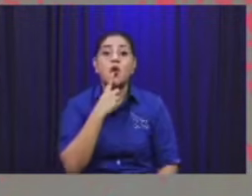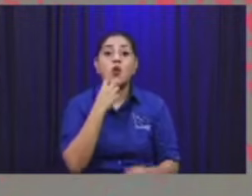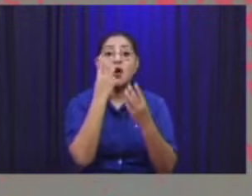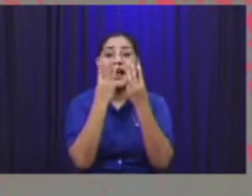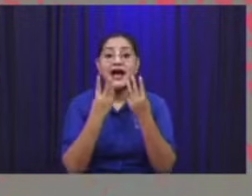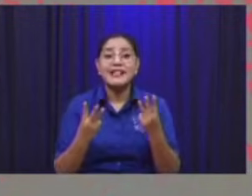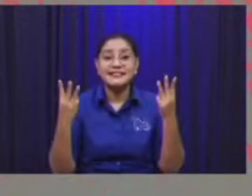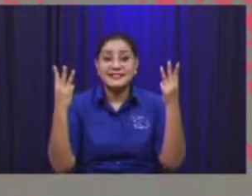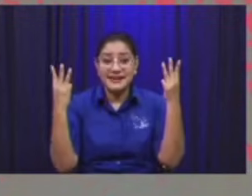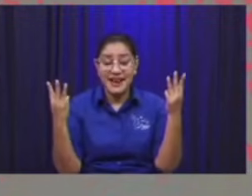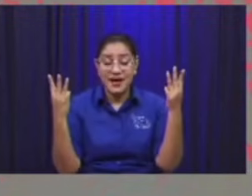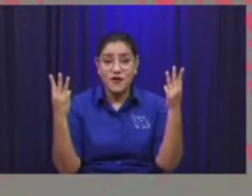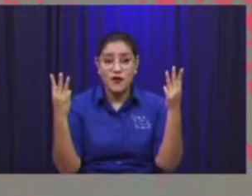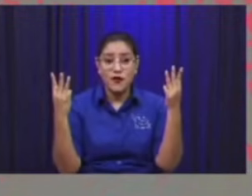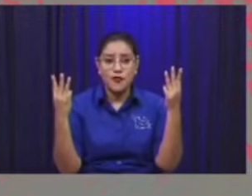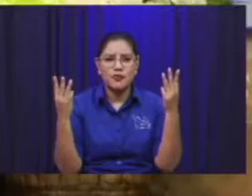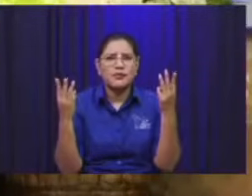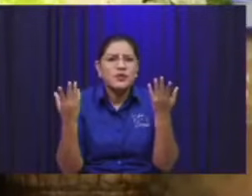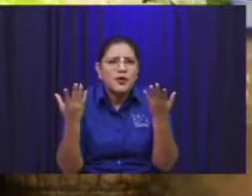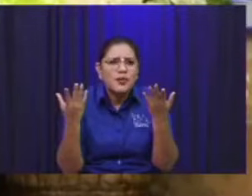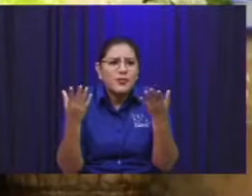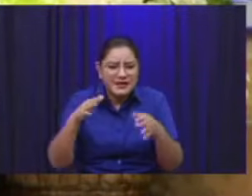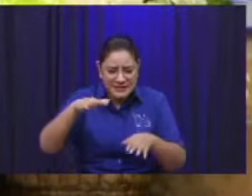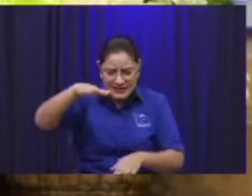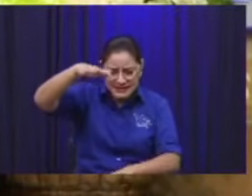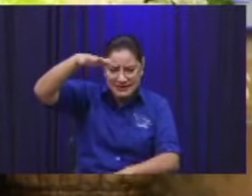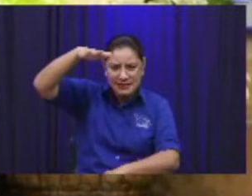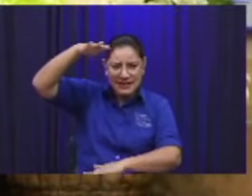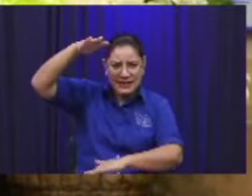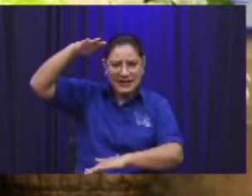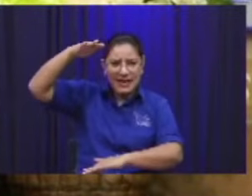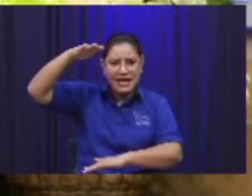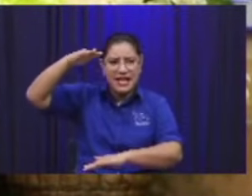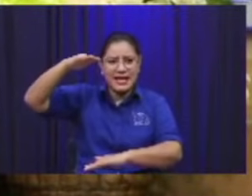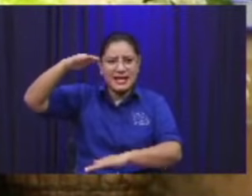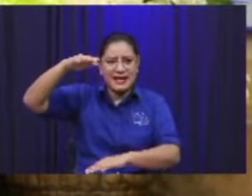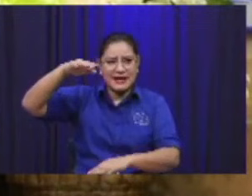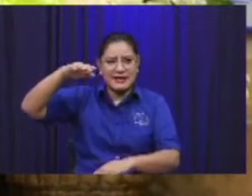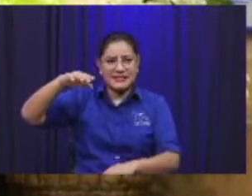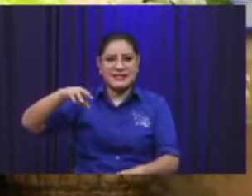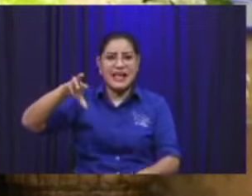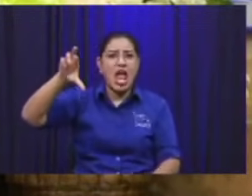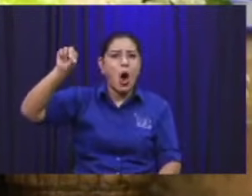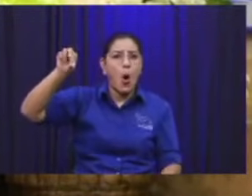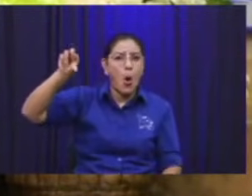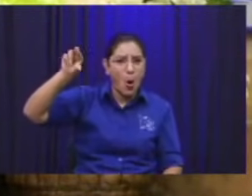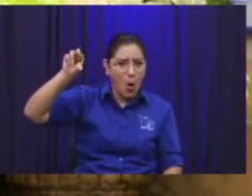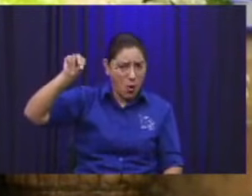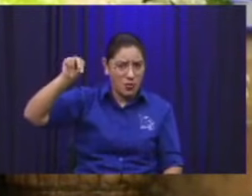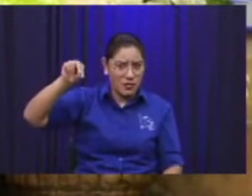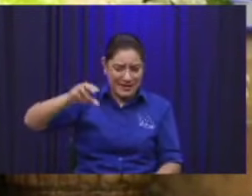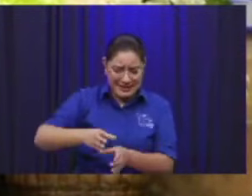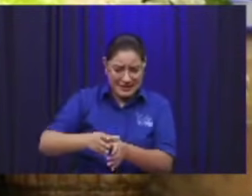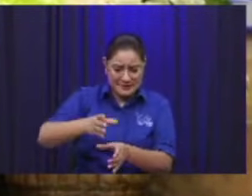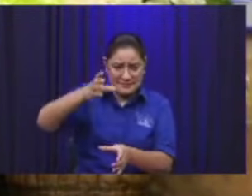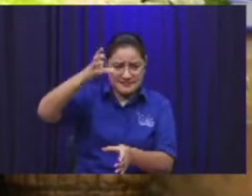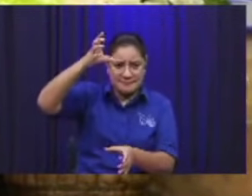como hicieron para conseguir un de tunte de oro de este tamaño